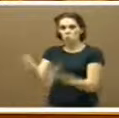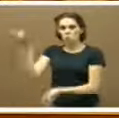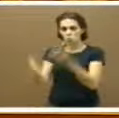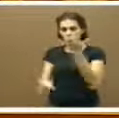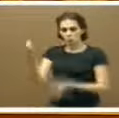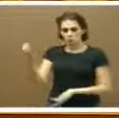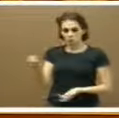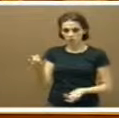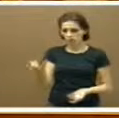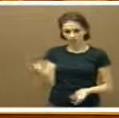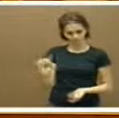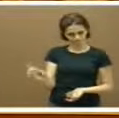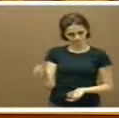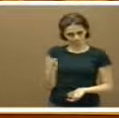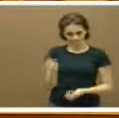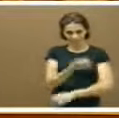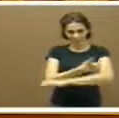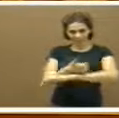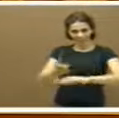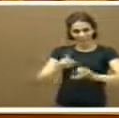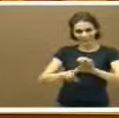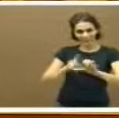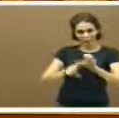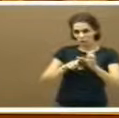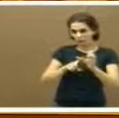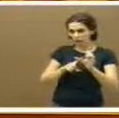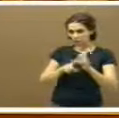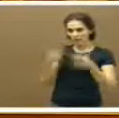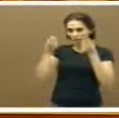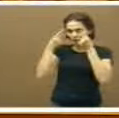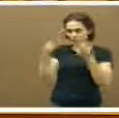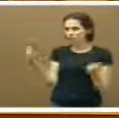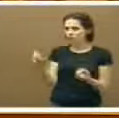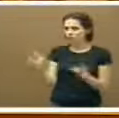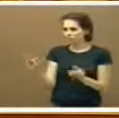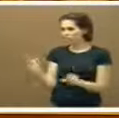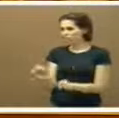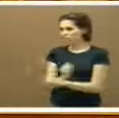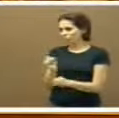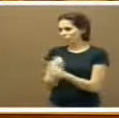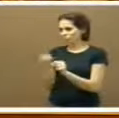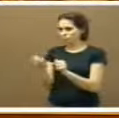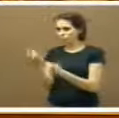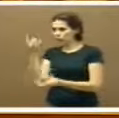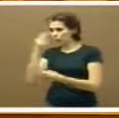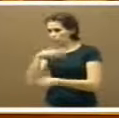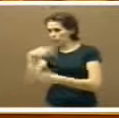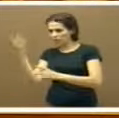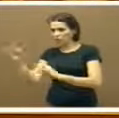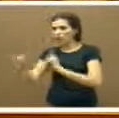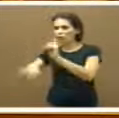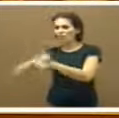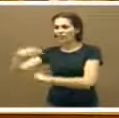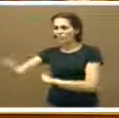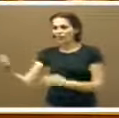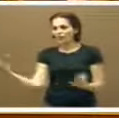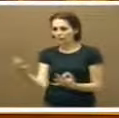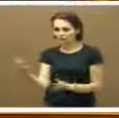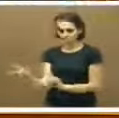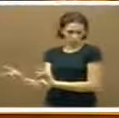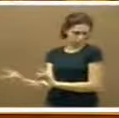han dado cuenta, señor consejero, que es pampa hoy y hambre para mañana. Eso no lo quieren, señor consejero, y eso